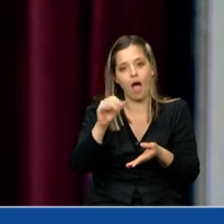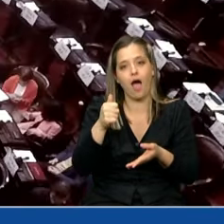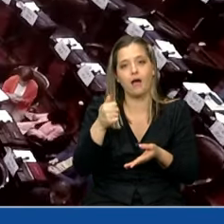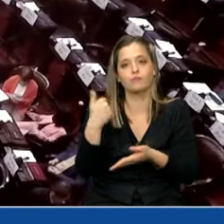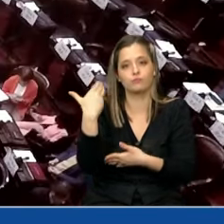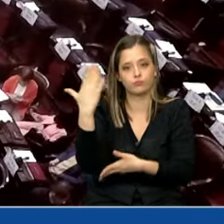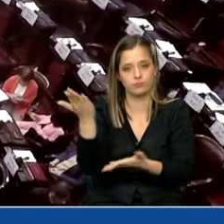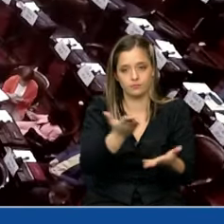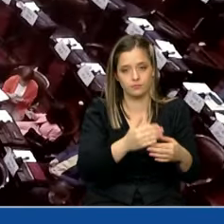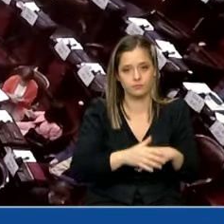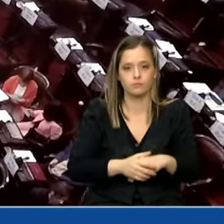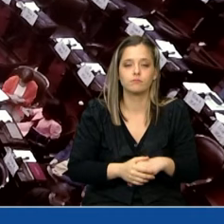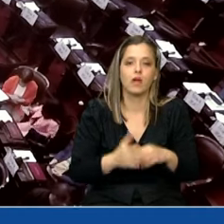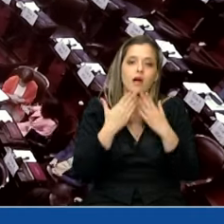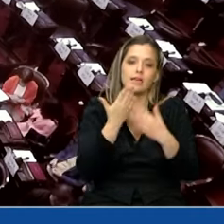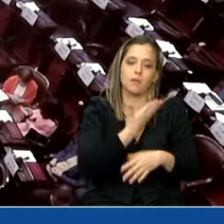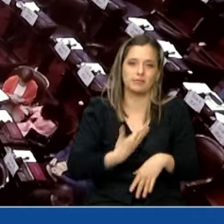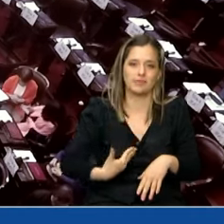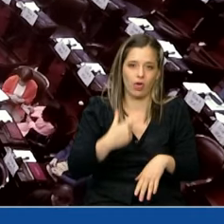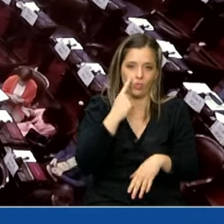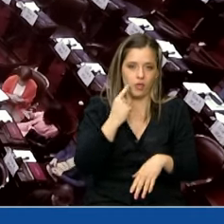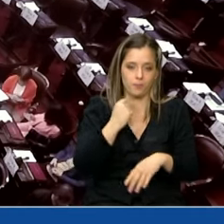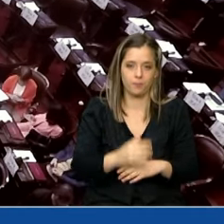Figueroa Muchas gracias señor presidente